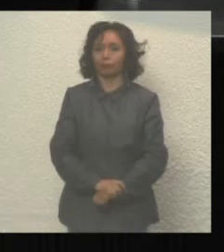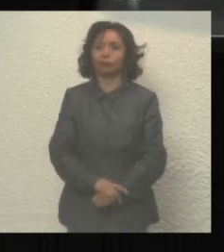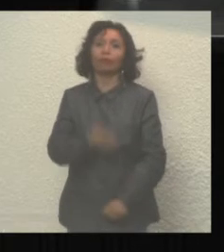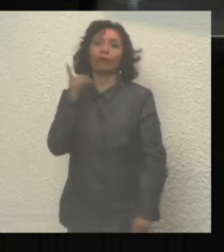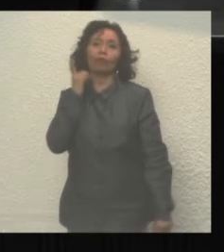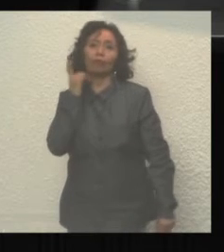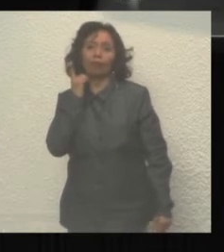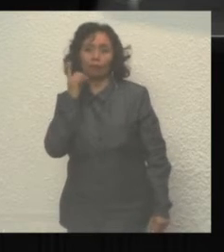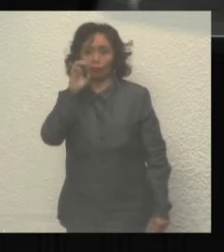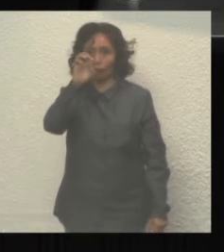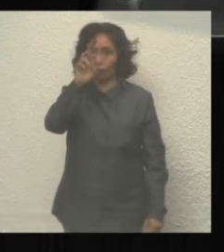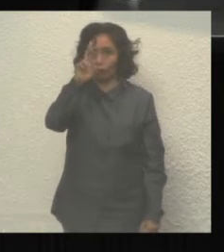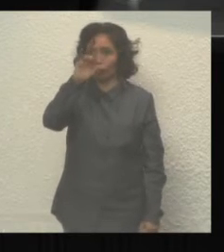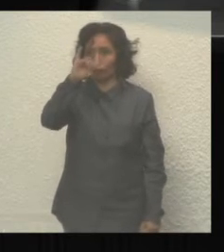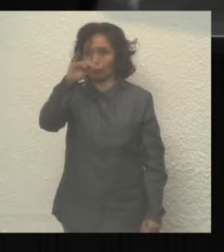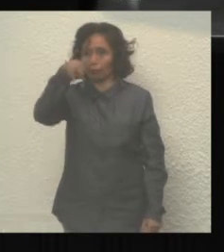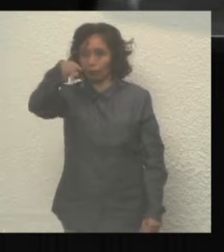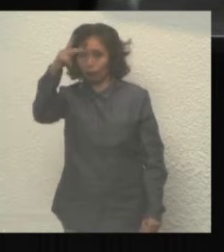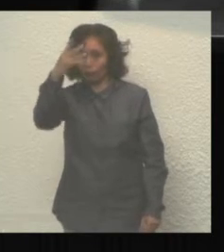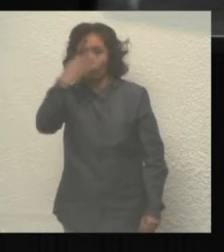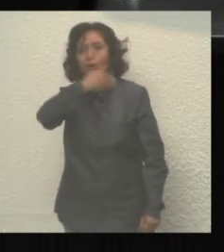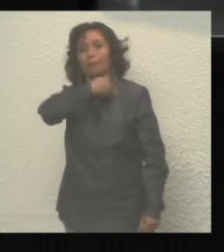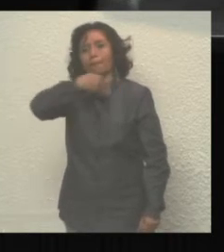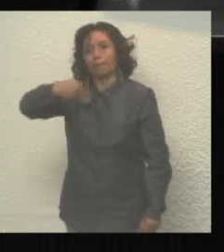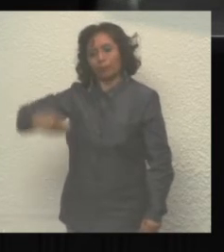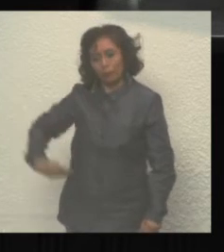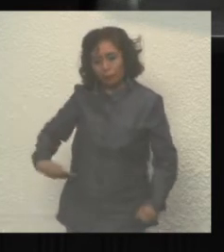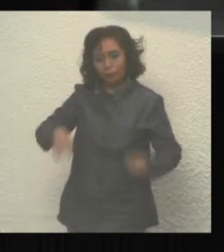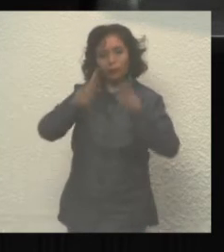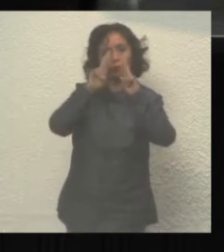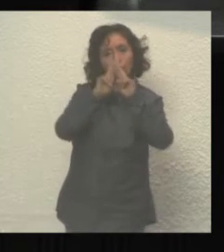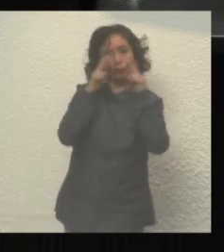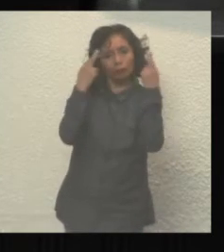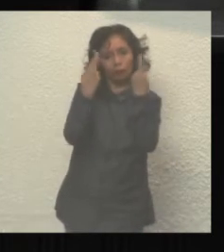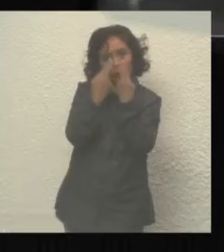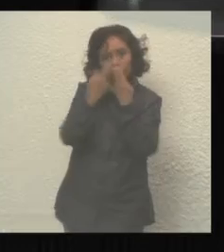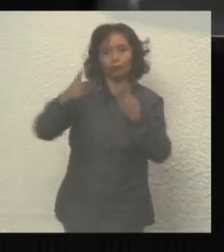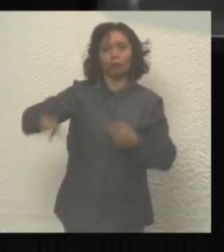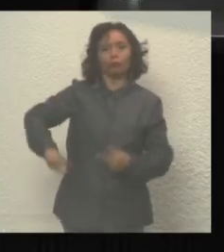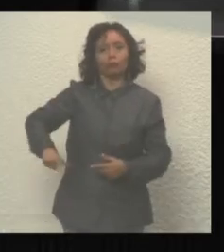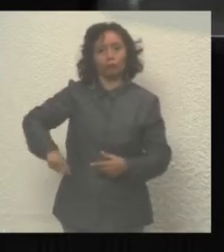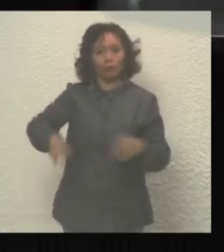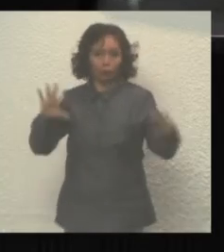Diputado Eric Gustavo Miranda, presidente de la Junta de Gobierno y Coordinación Política.